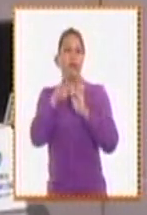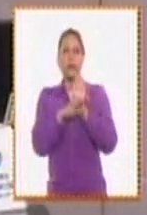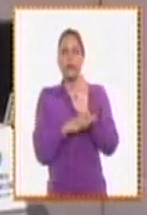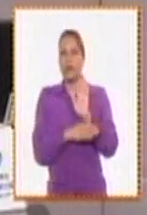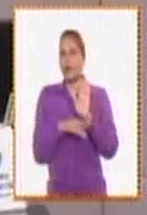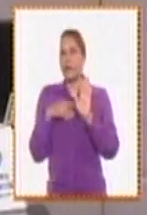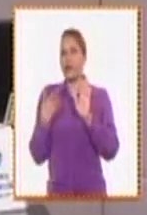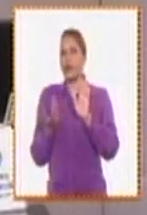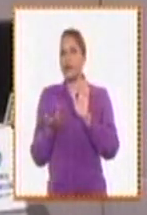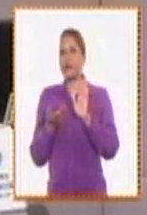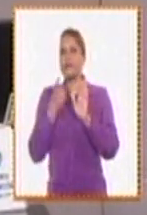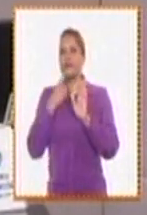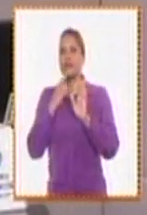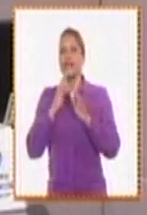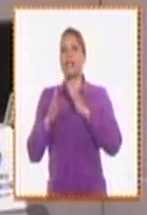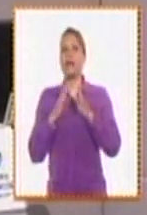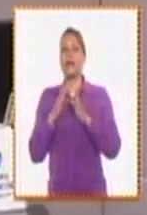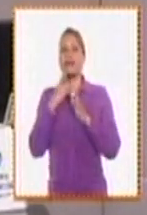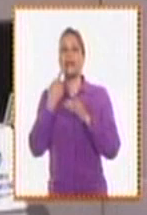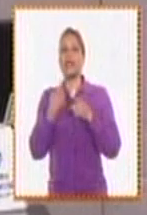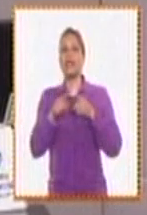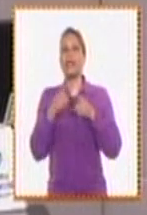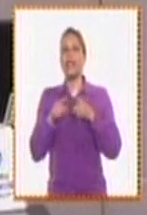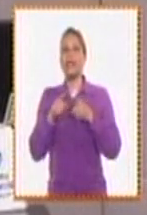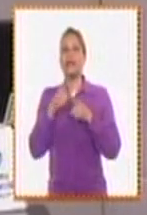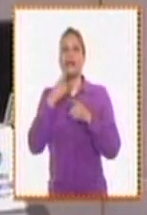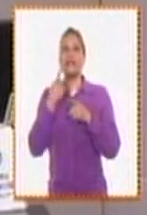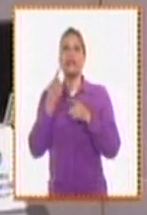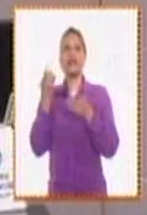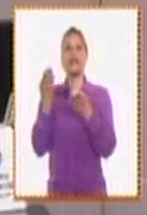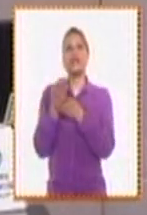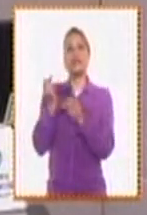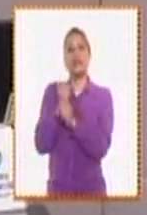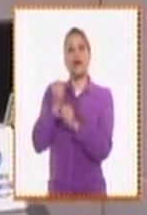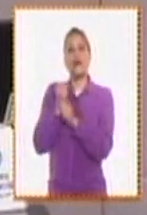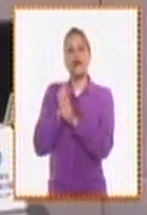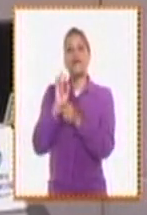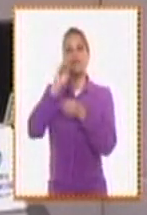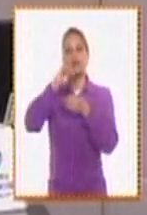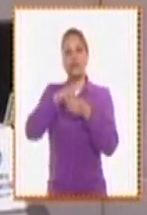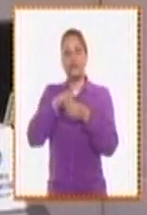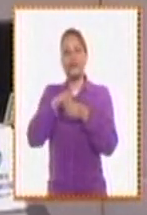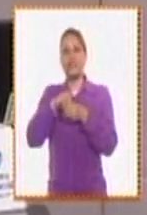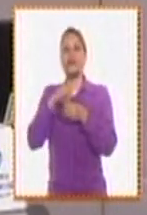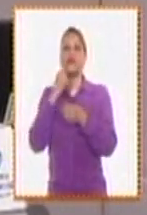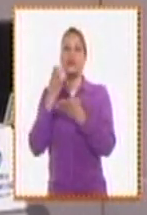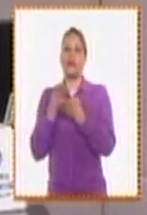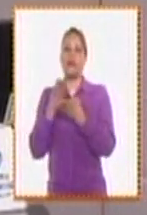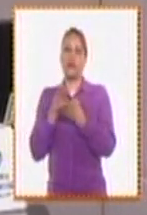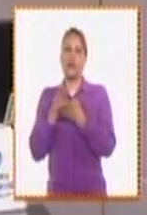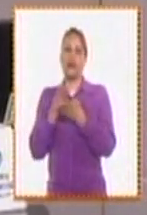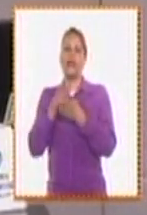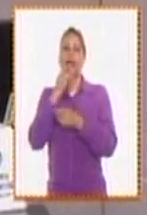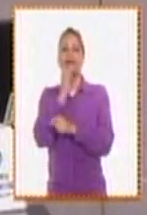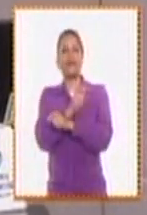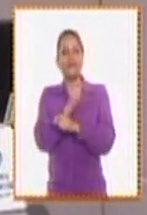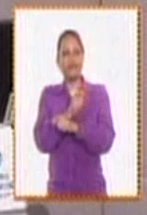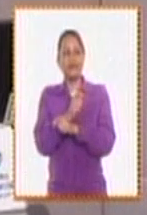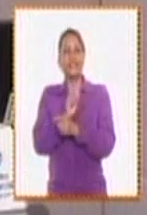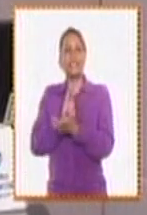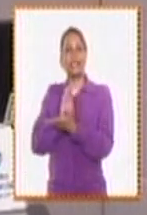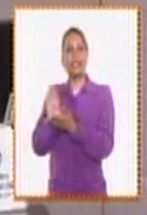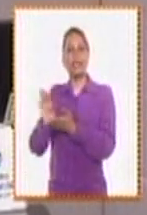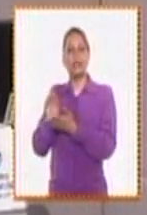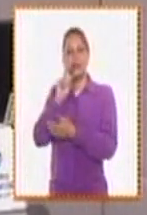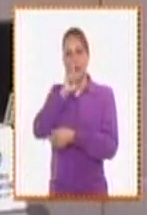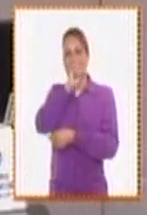va dirigido desde el ámbito curricular y desde las actividades complementarias, fomentar esas actitudes de rechazo de nuestros estudiantes y al mismo tiempo